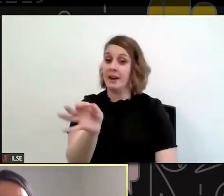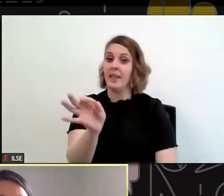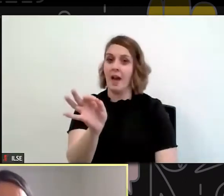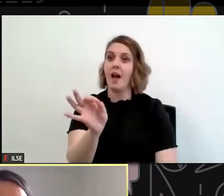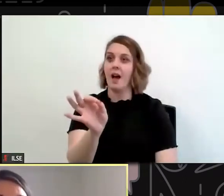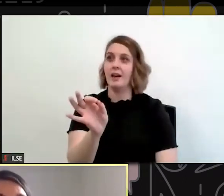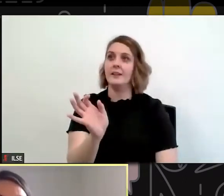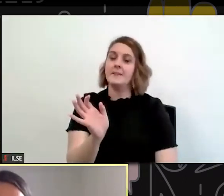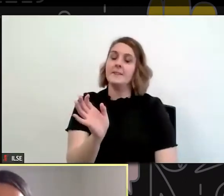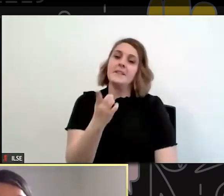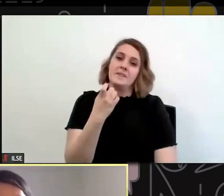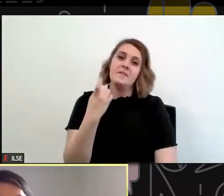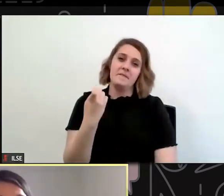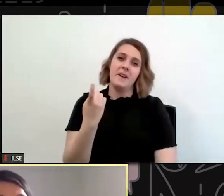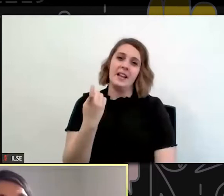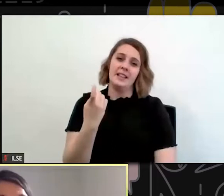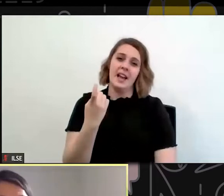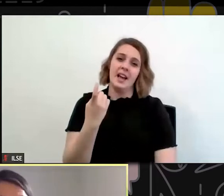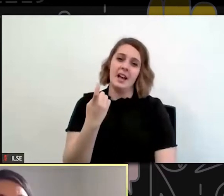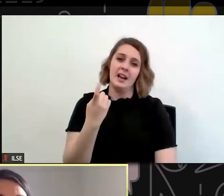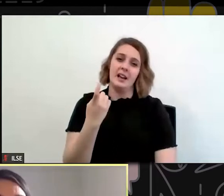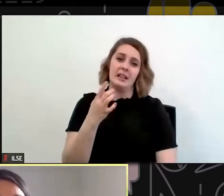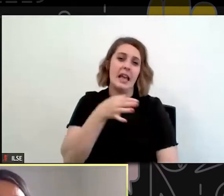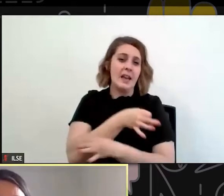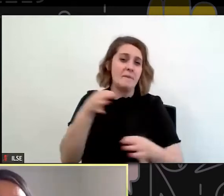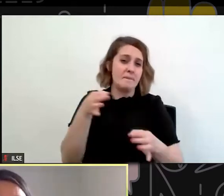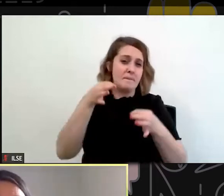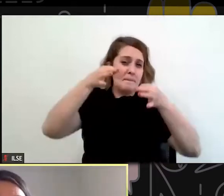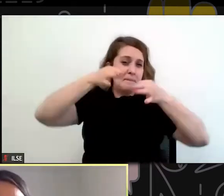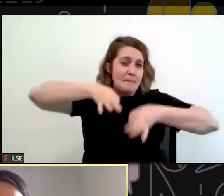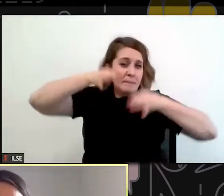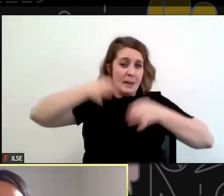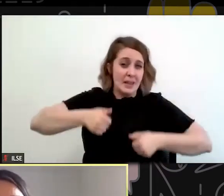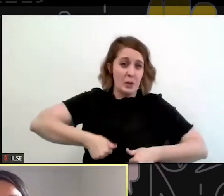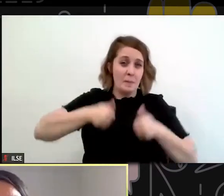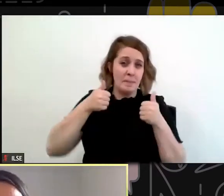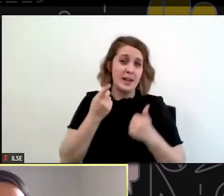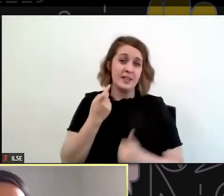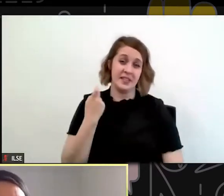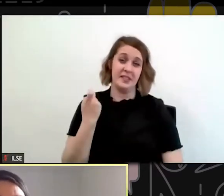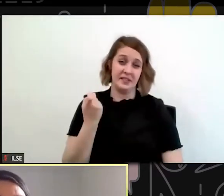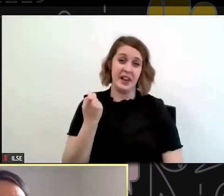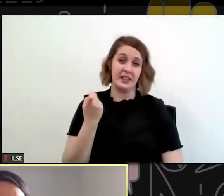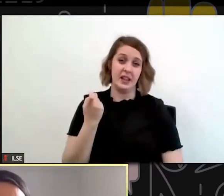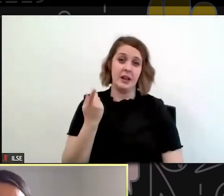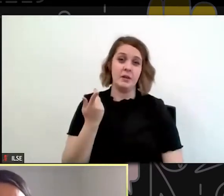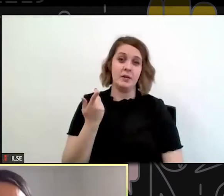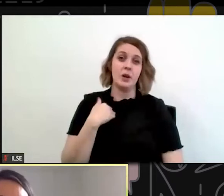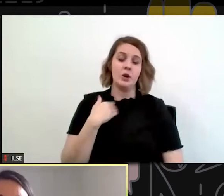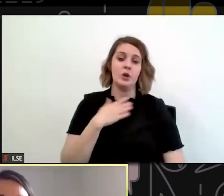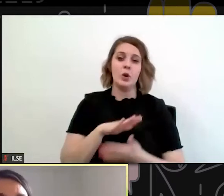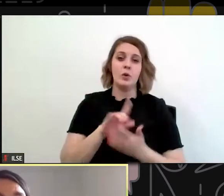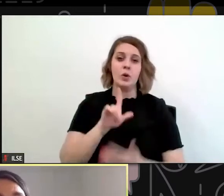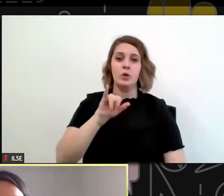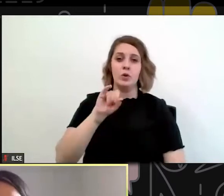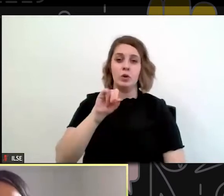está pendiente de tener una manera más precisa y más... yo creo que a lo que se refería Luismi, que a lo